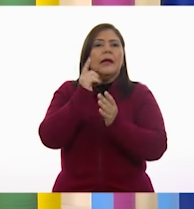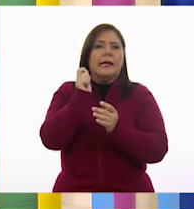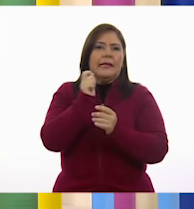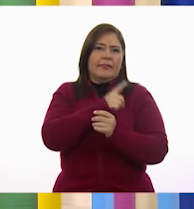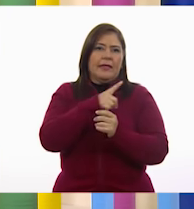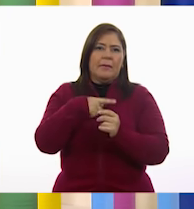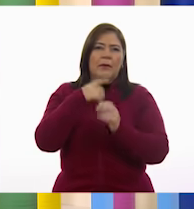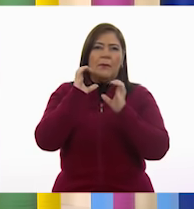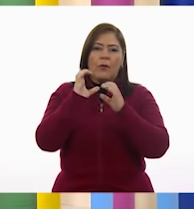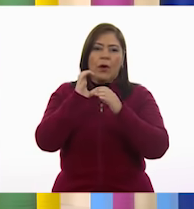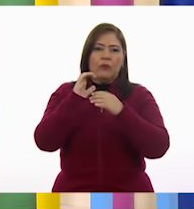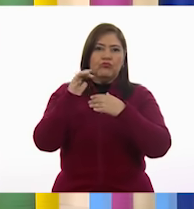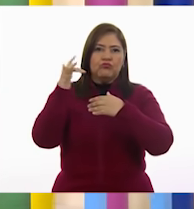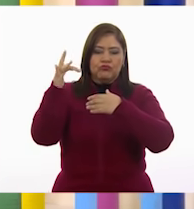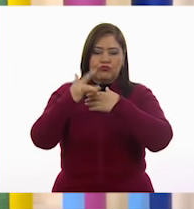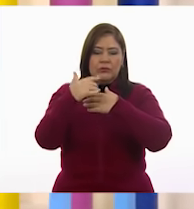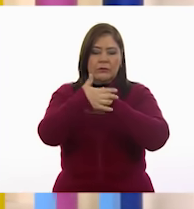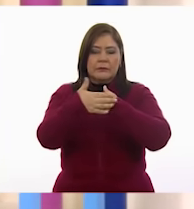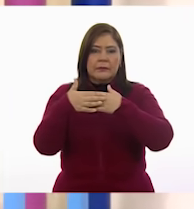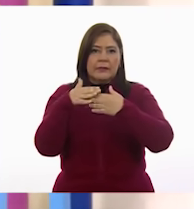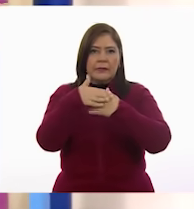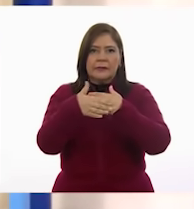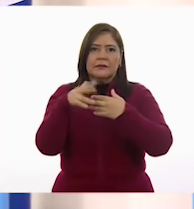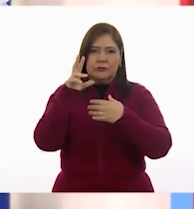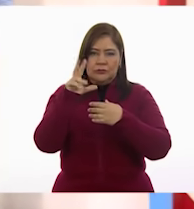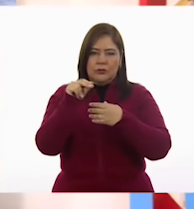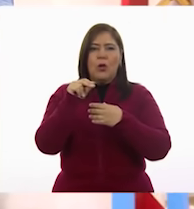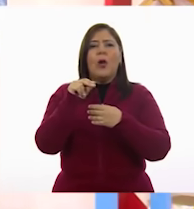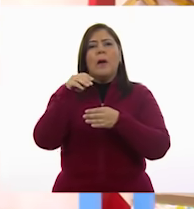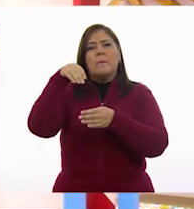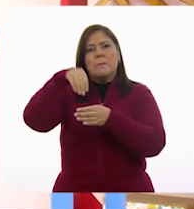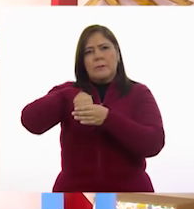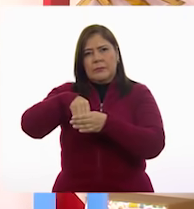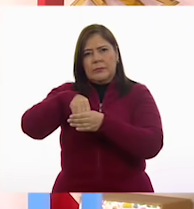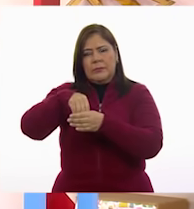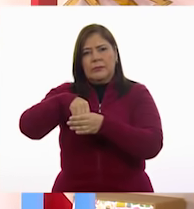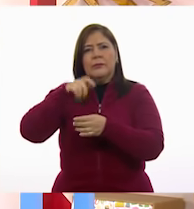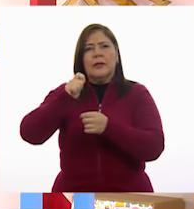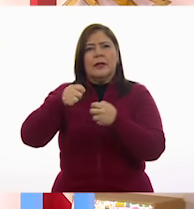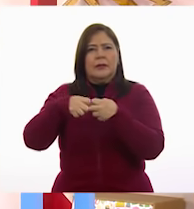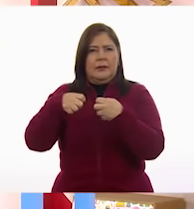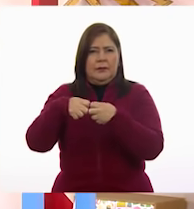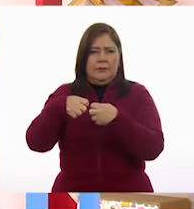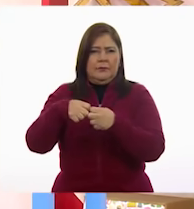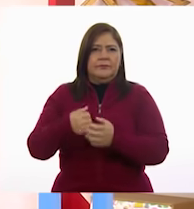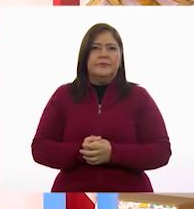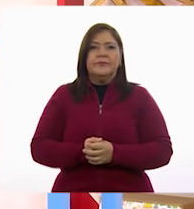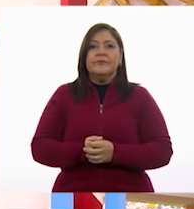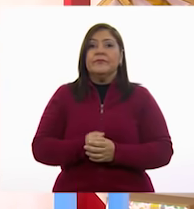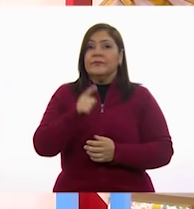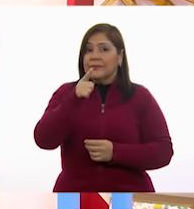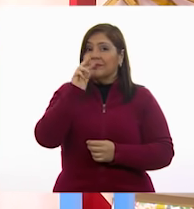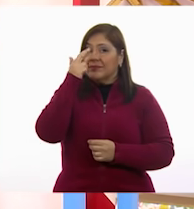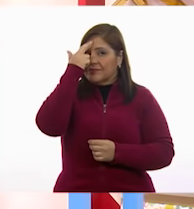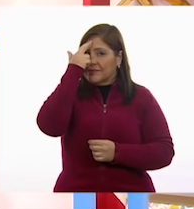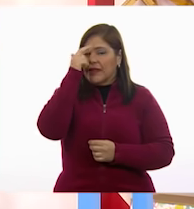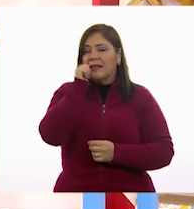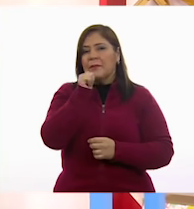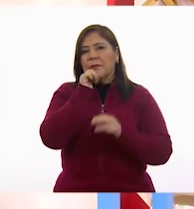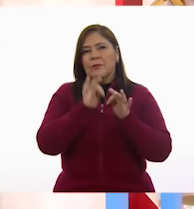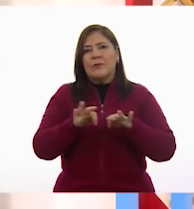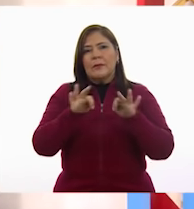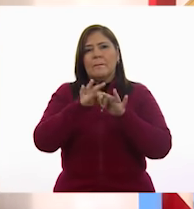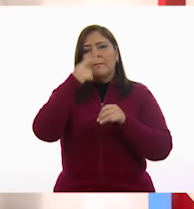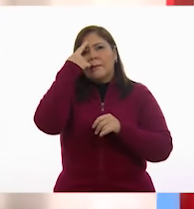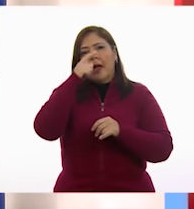tocar la parte exterior, y lo voy a guardar en una bolsita de plástico. Recuerden que esto es muy importante para cuidar